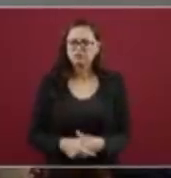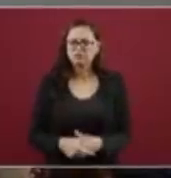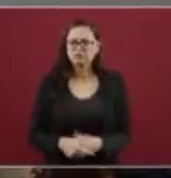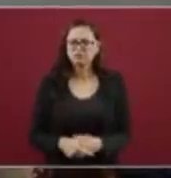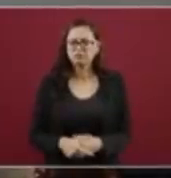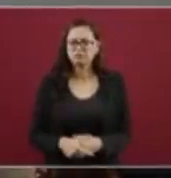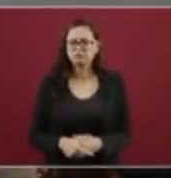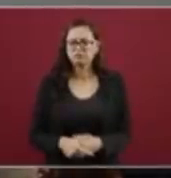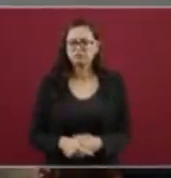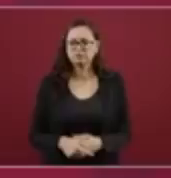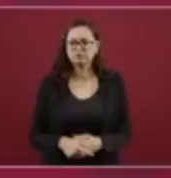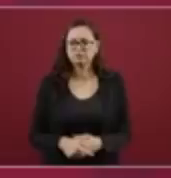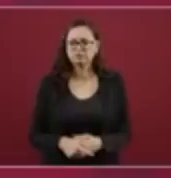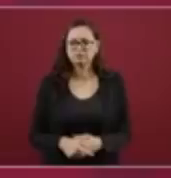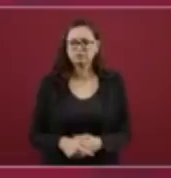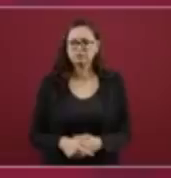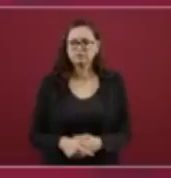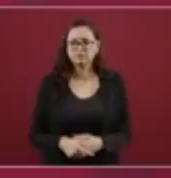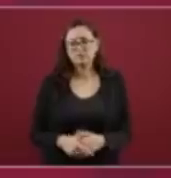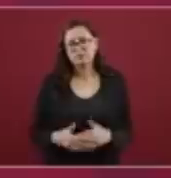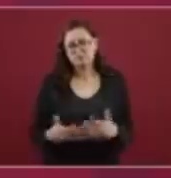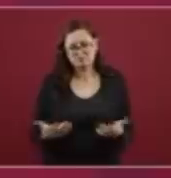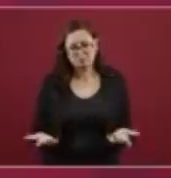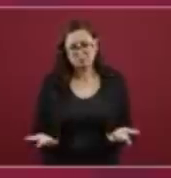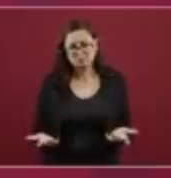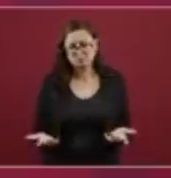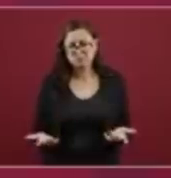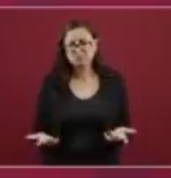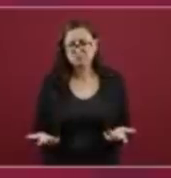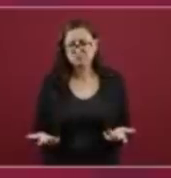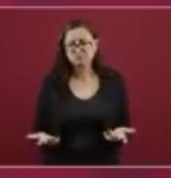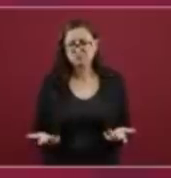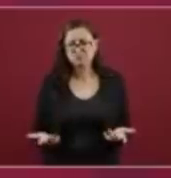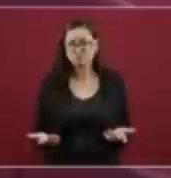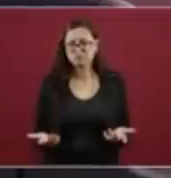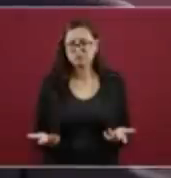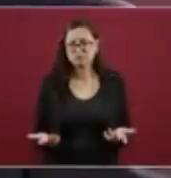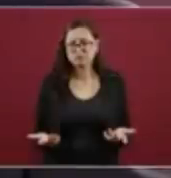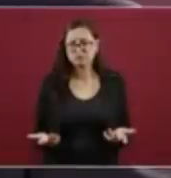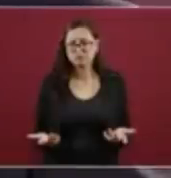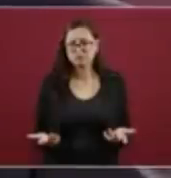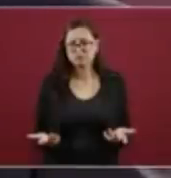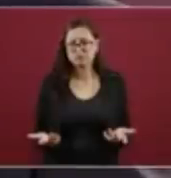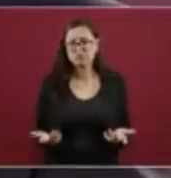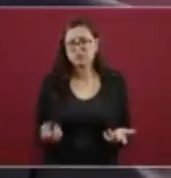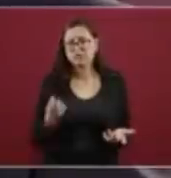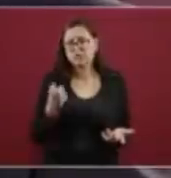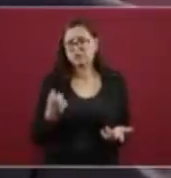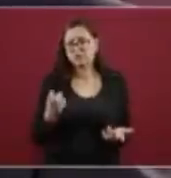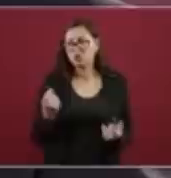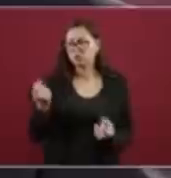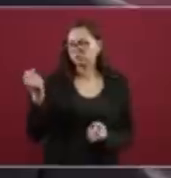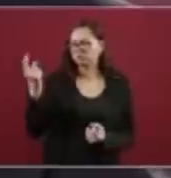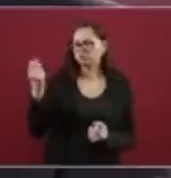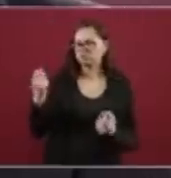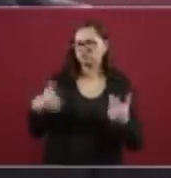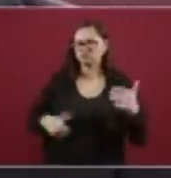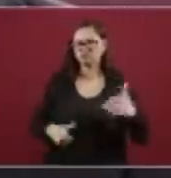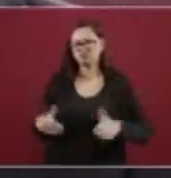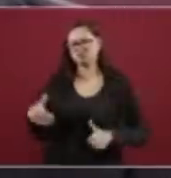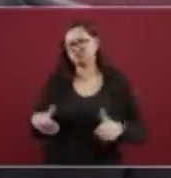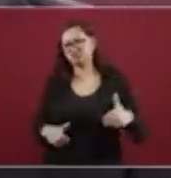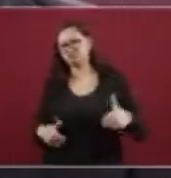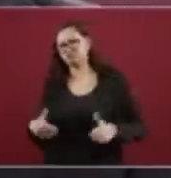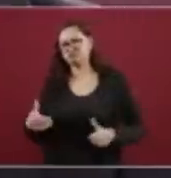Por eso también hay algunas molestias, pero